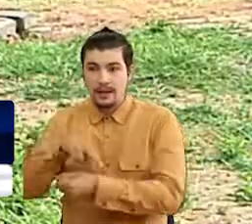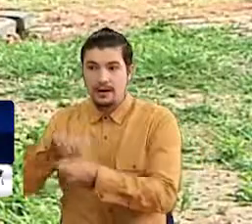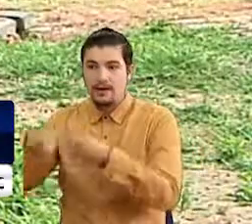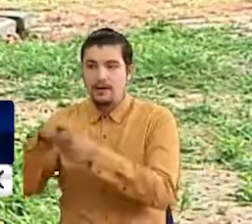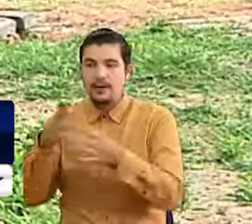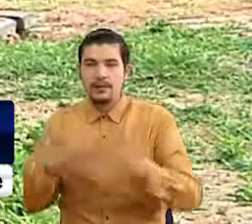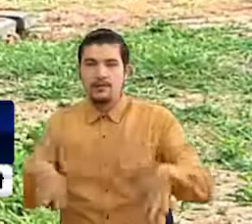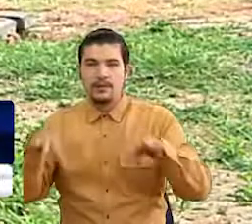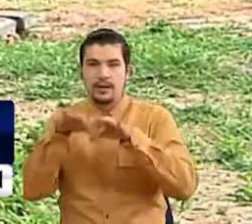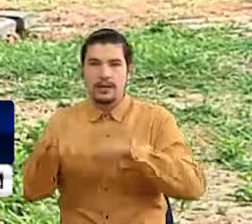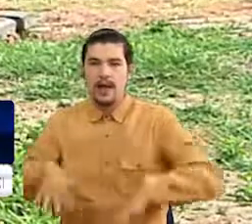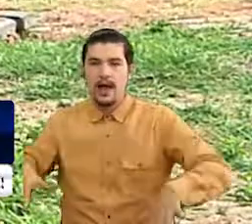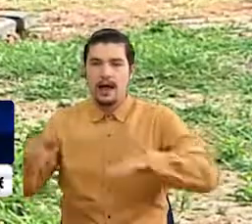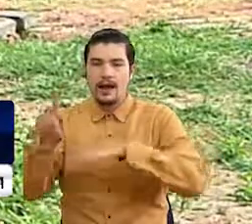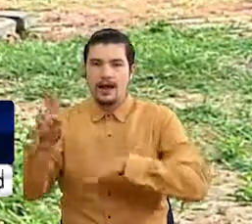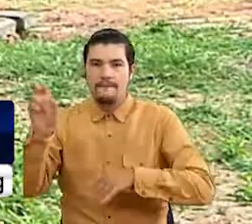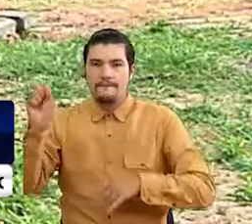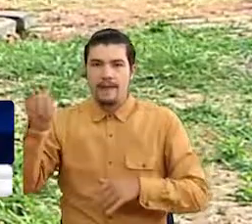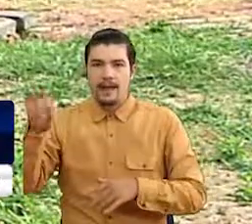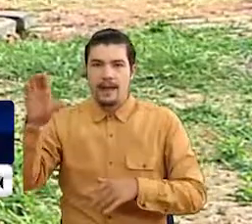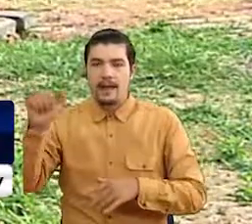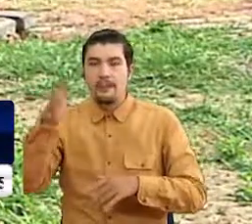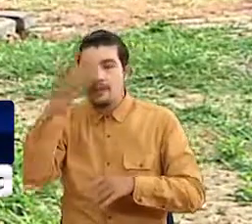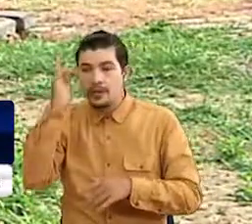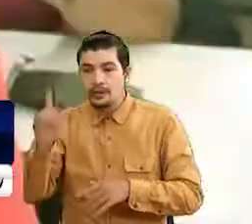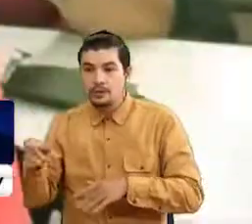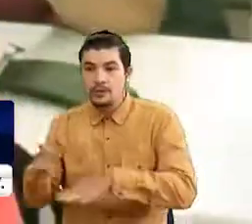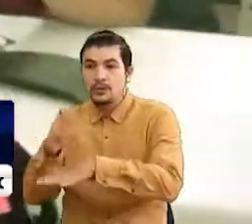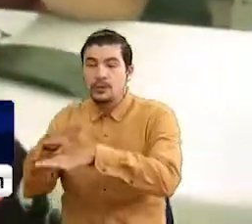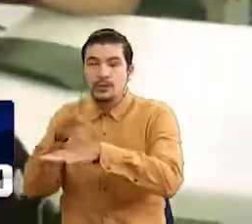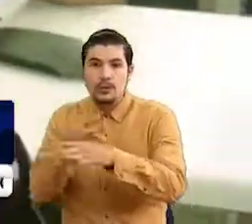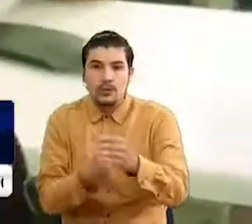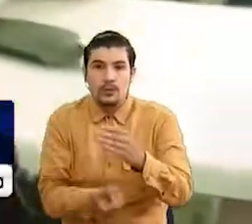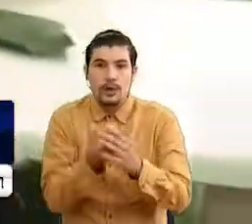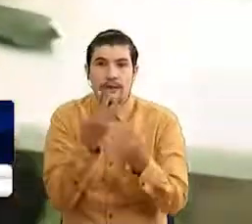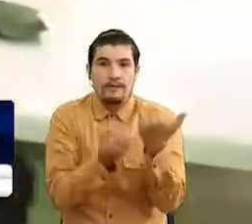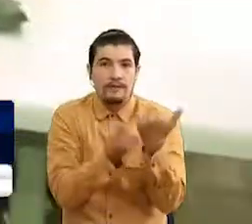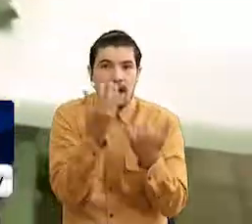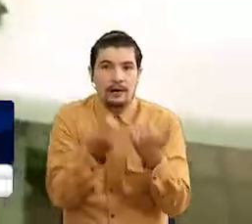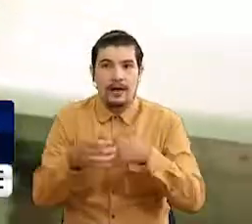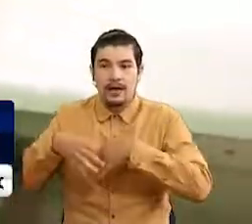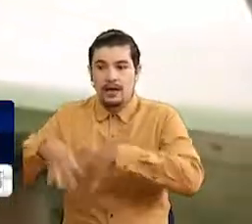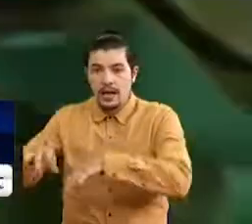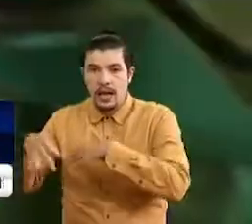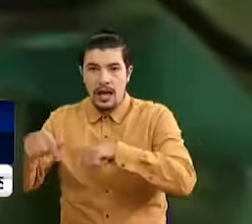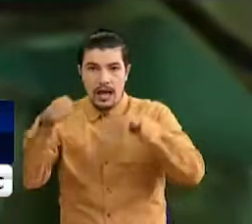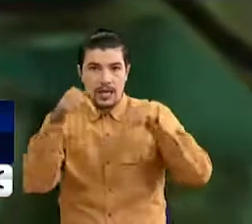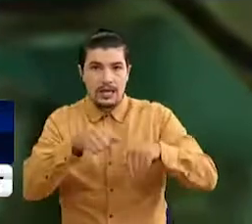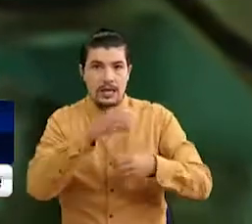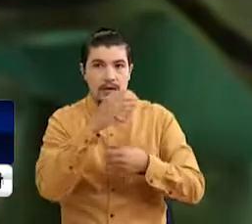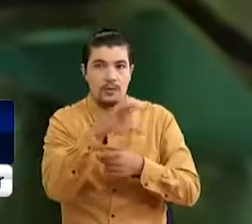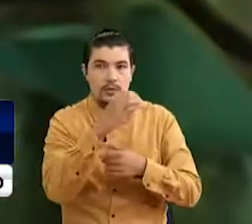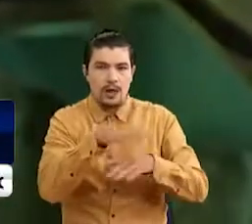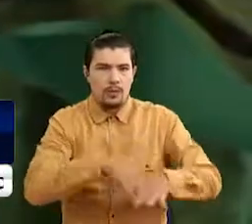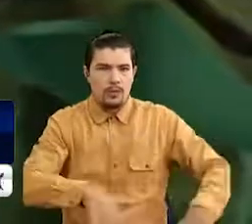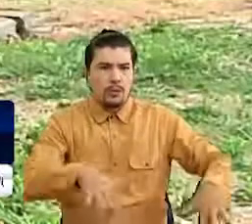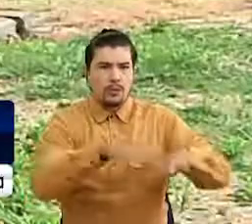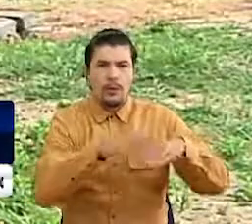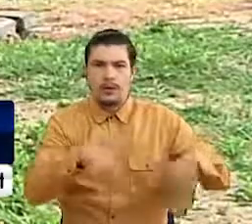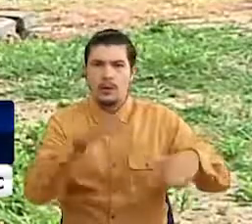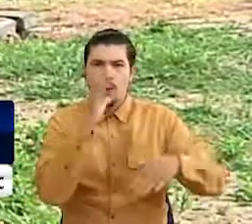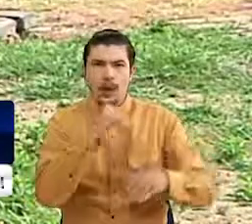zona franca porque estimula la creación de fábricas e industria. Recordemos que Cúcuta presenta la cifra más alta en desempleo